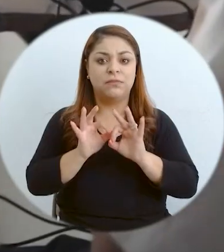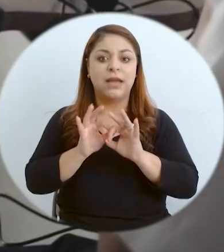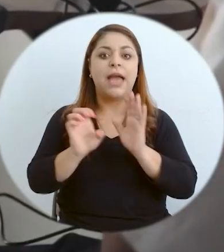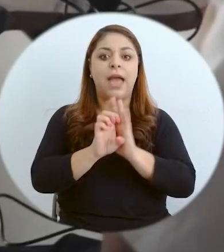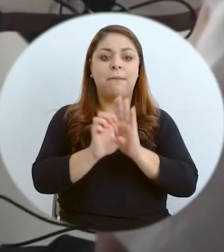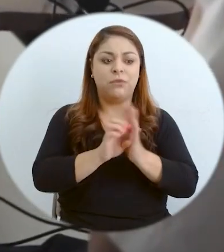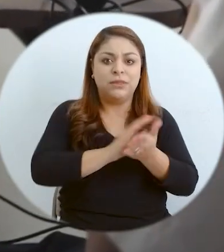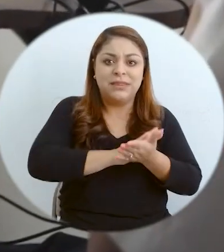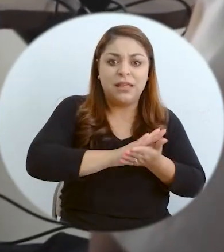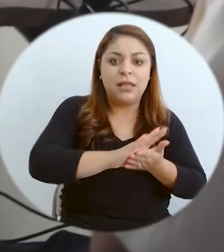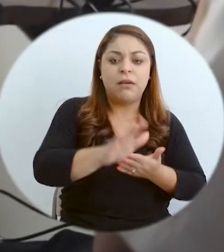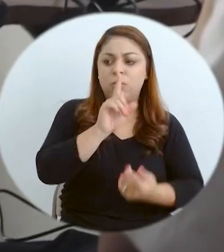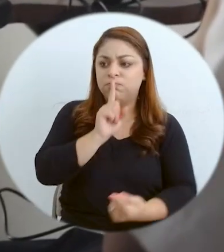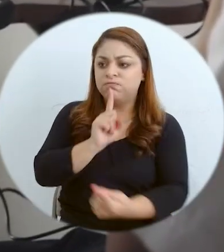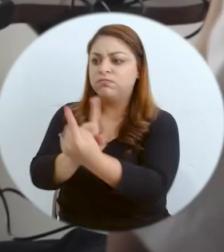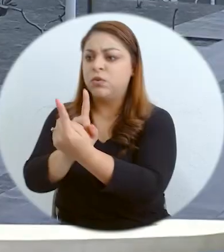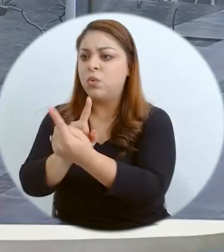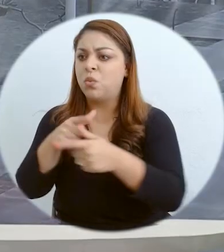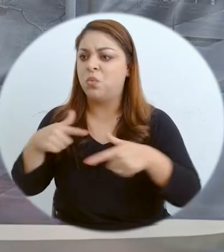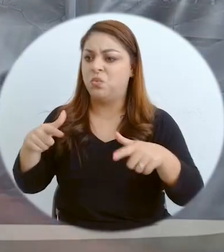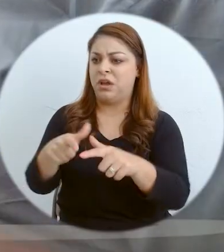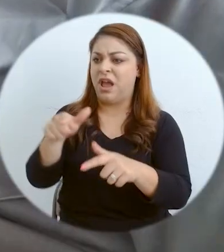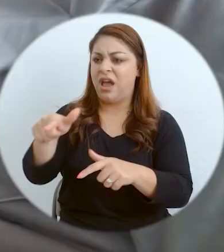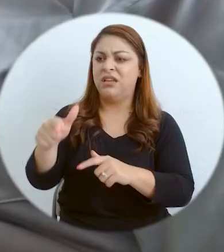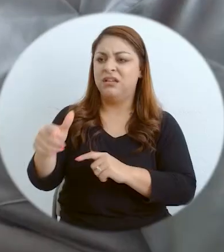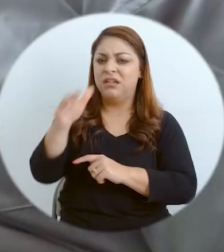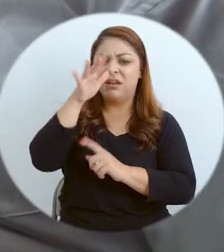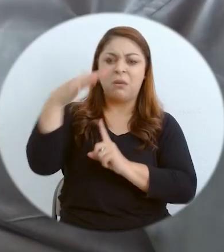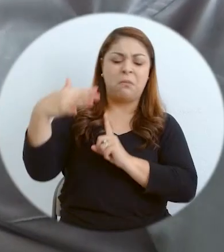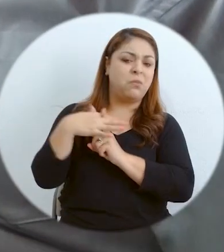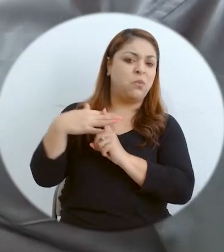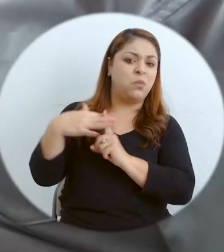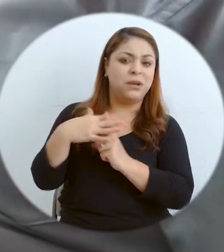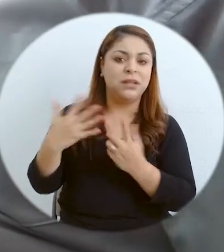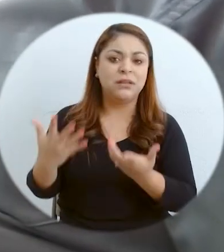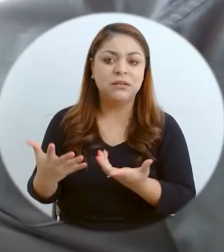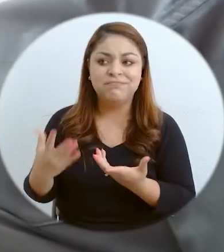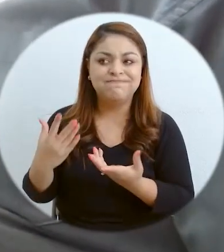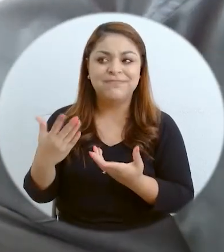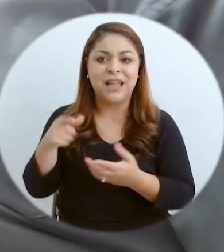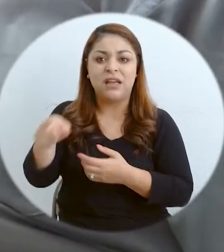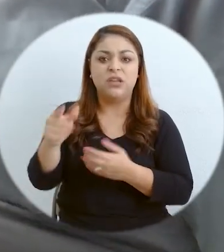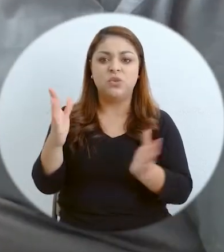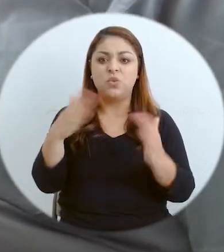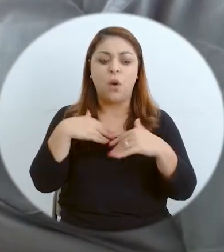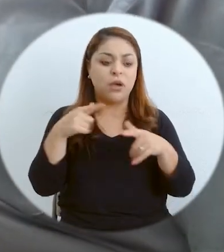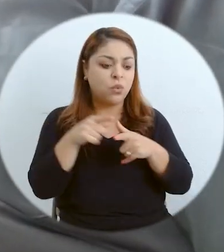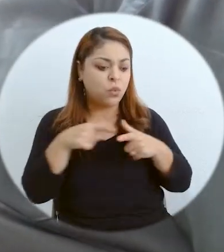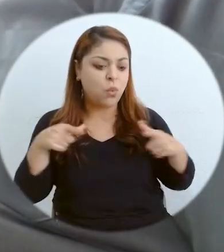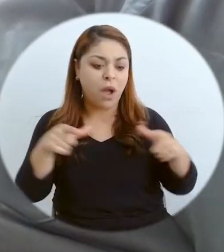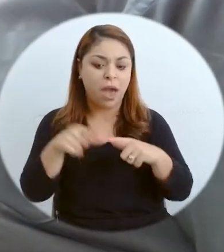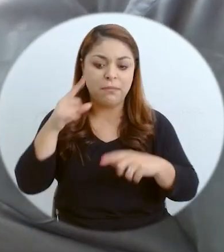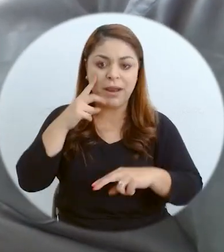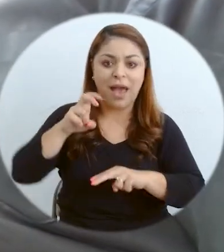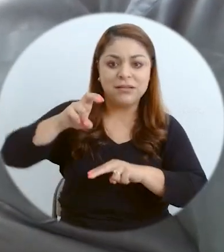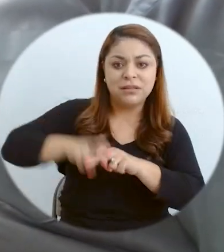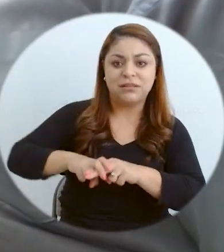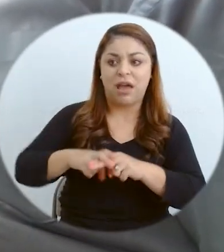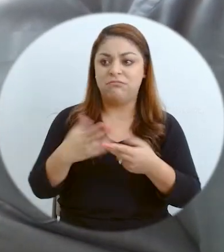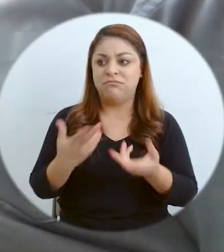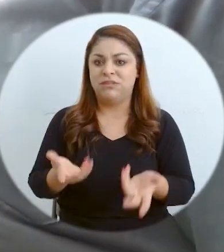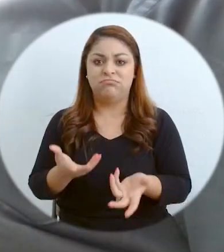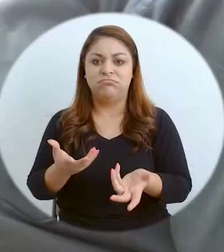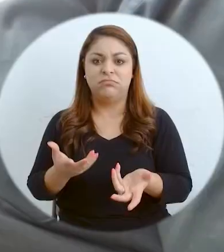se encuentra un centro educativo donde le hacen bullying, a un centro educativo donde no tiene un lugar para sentarse